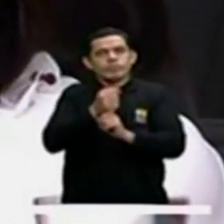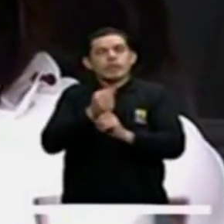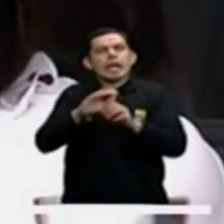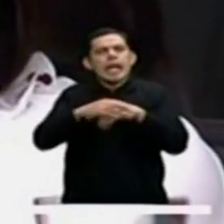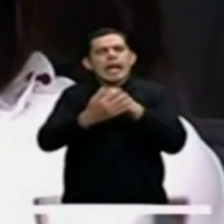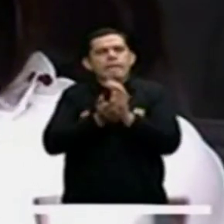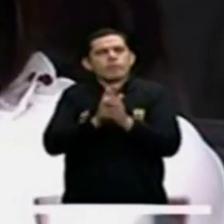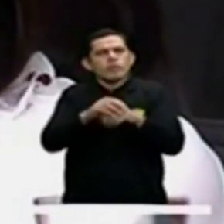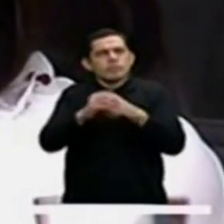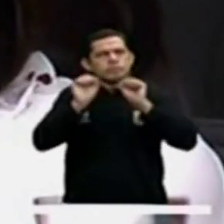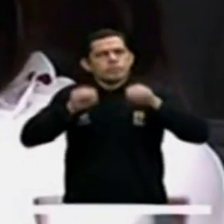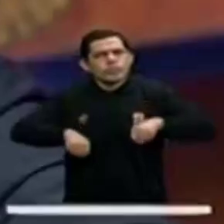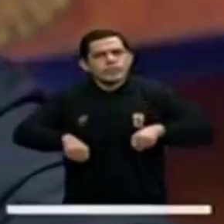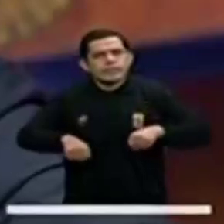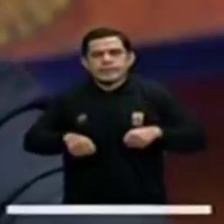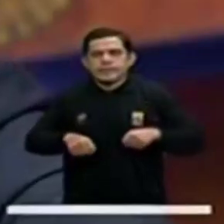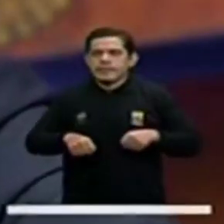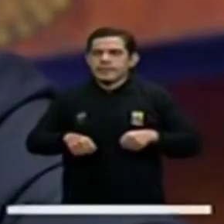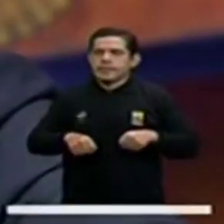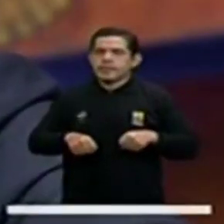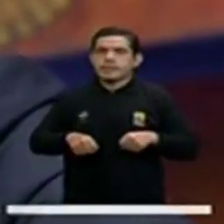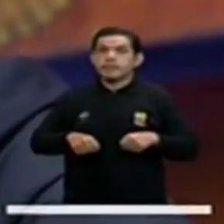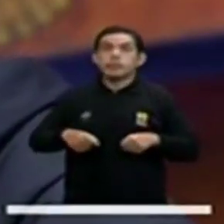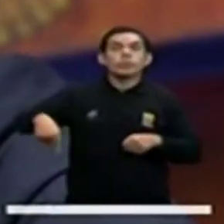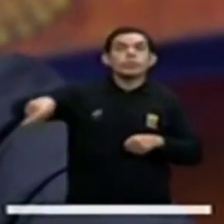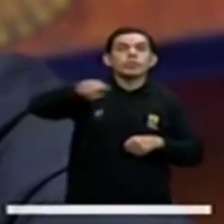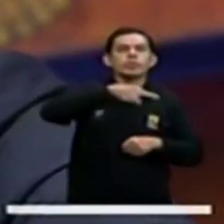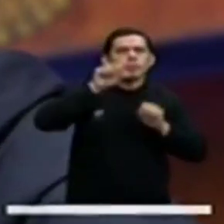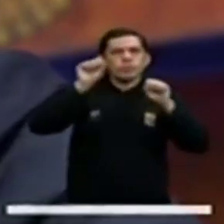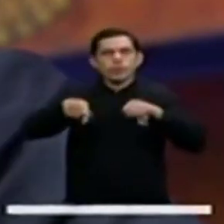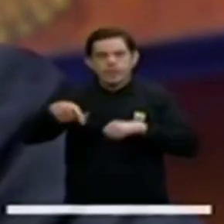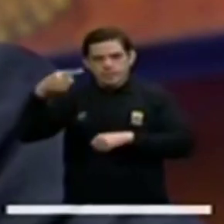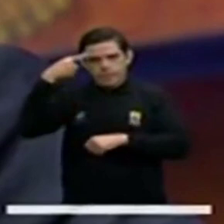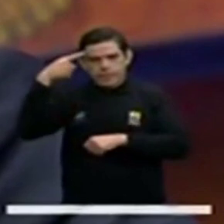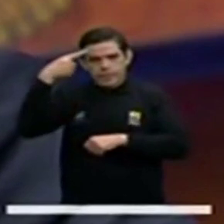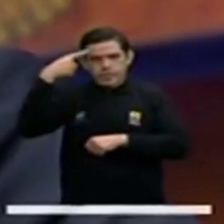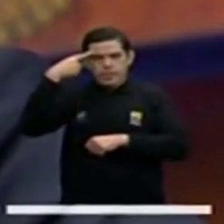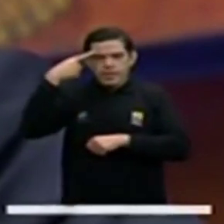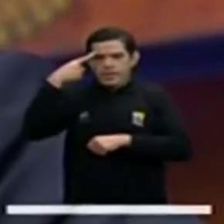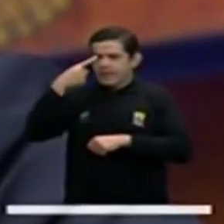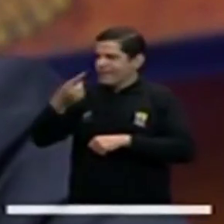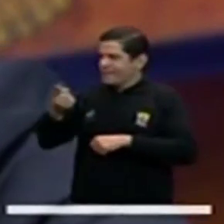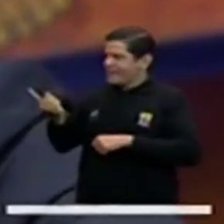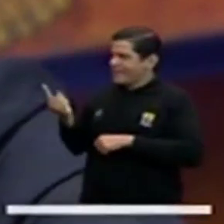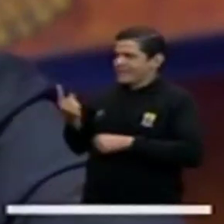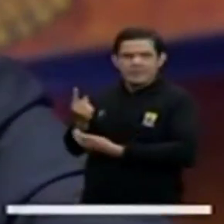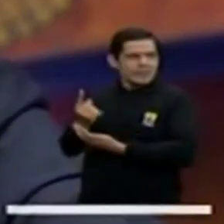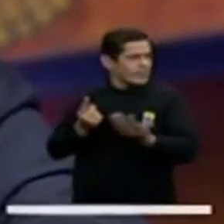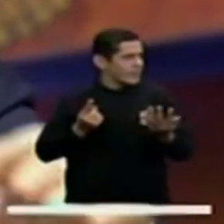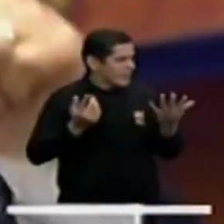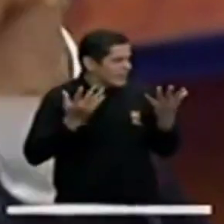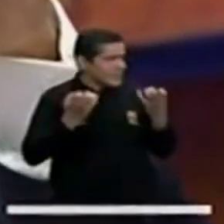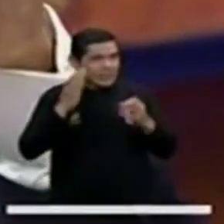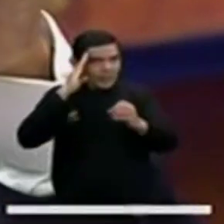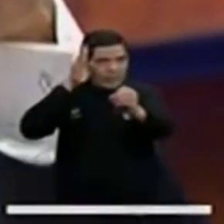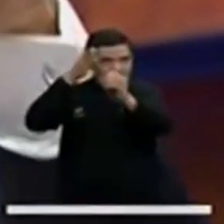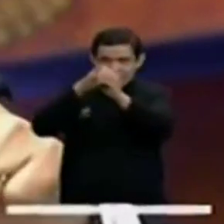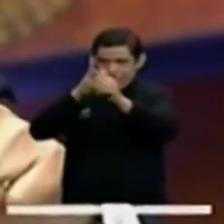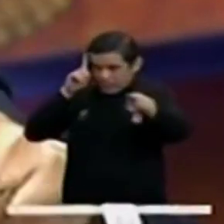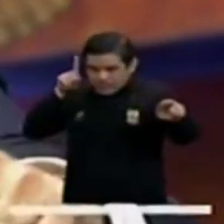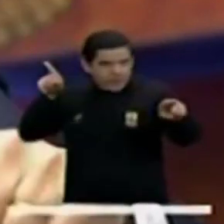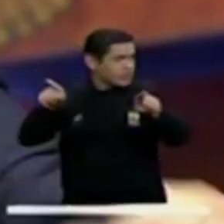aprovechémoslas, hagan que este sea el momento que todos hemos buscado, el momento en que no